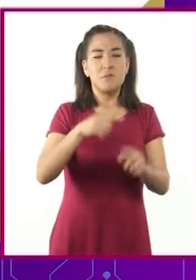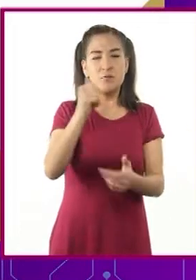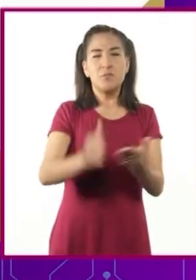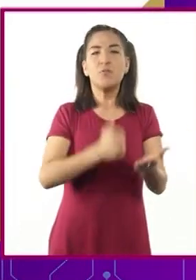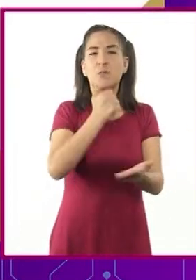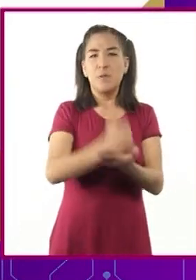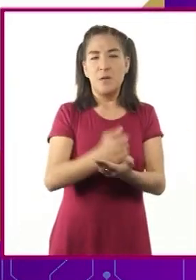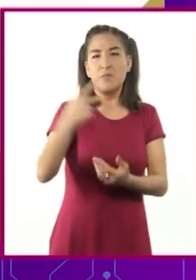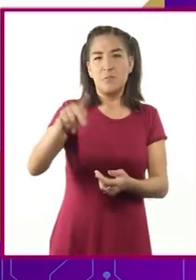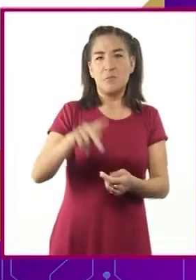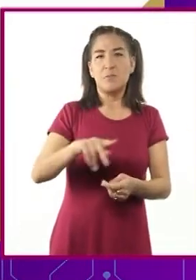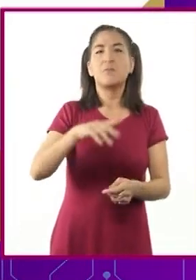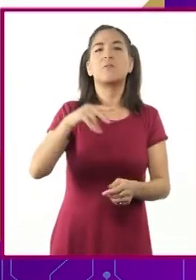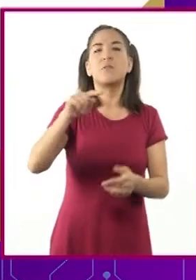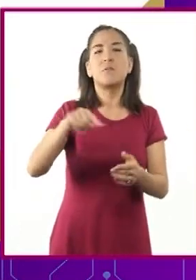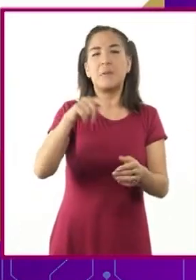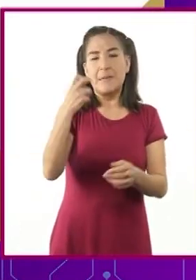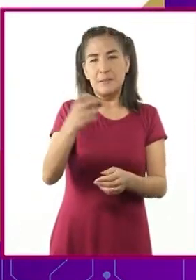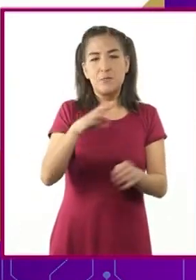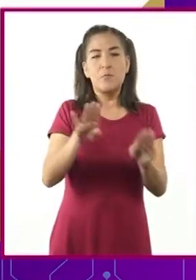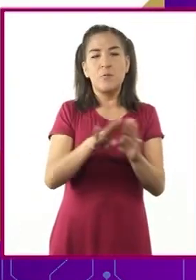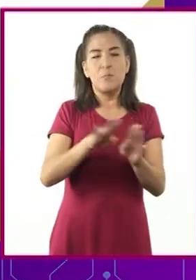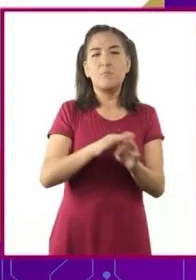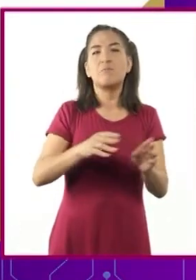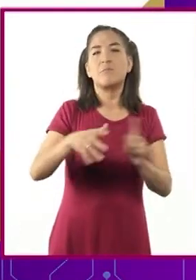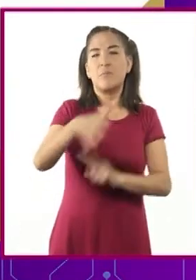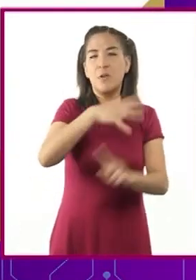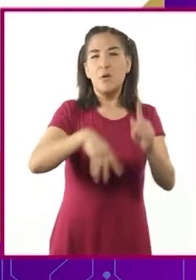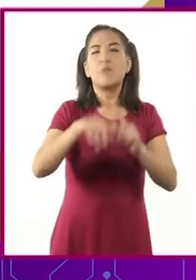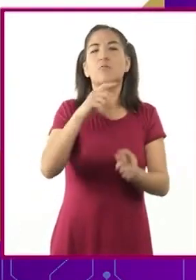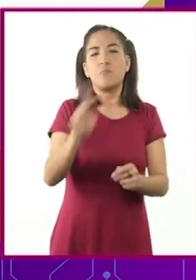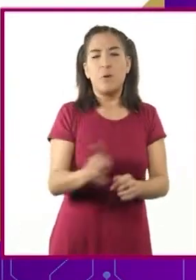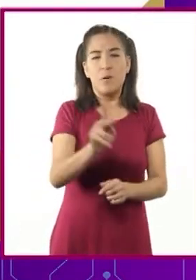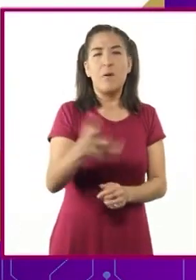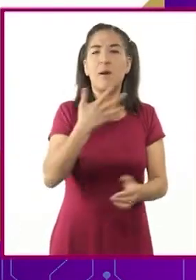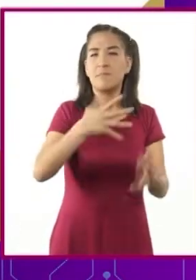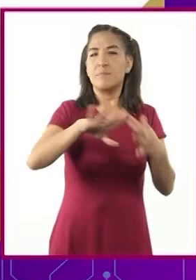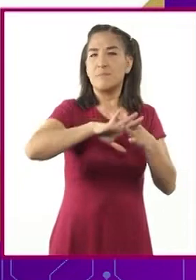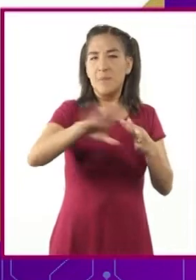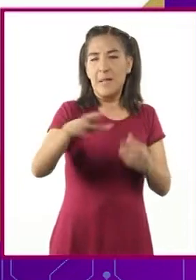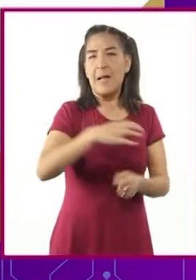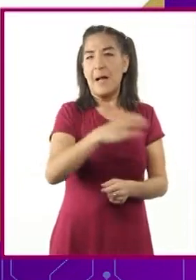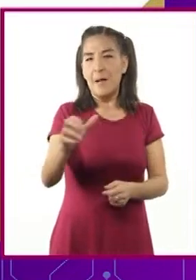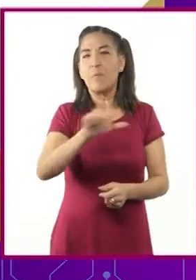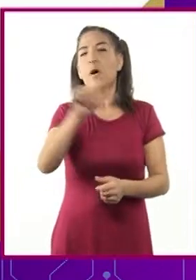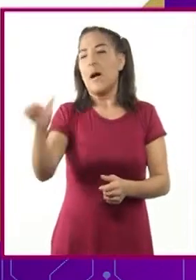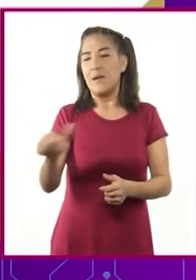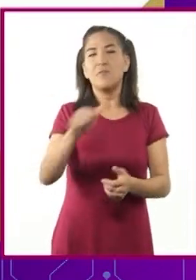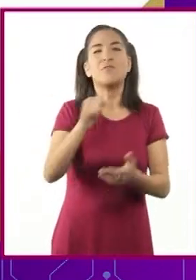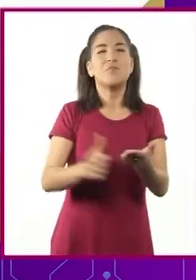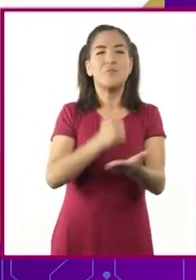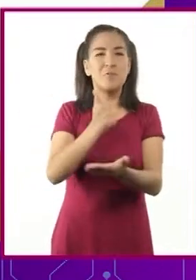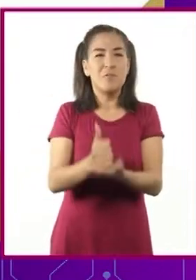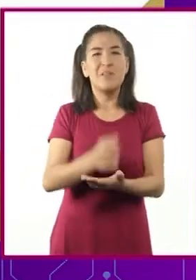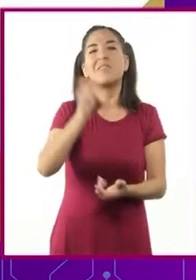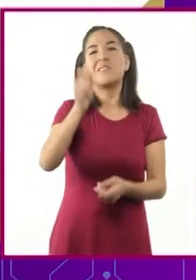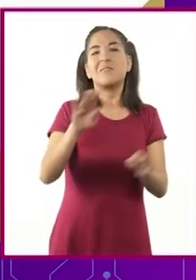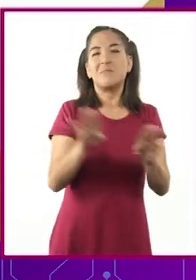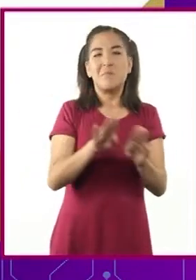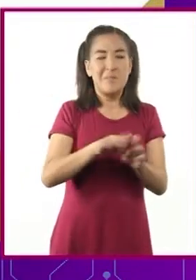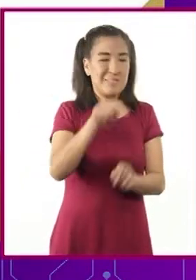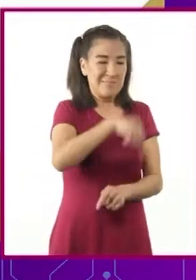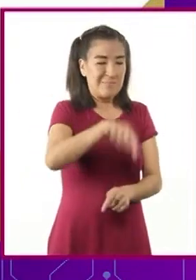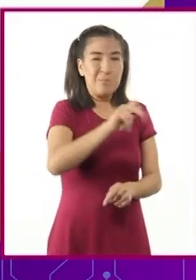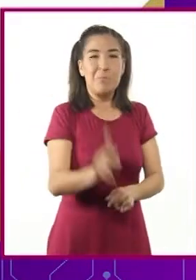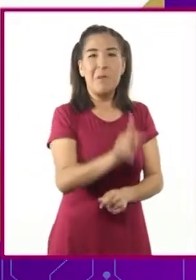ciudades del continente debido a que la población rural migra del campo a la ciudad a causa de las condiciones de